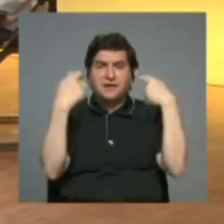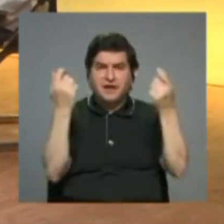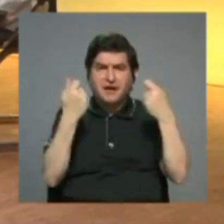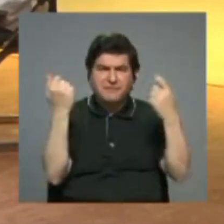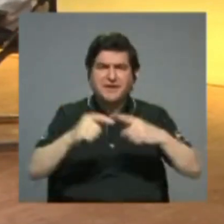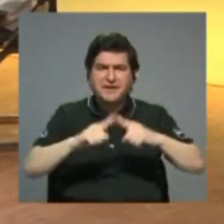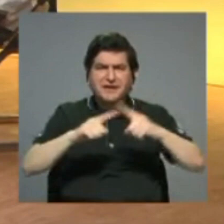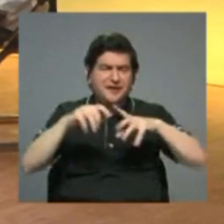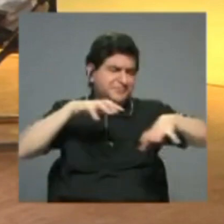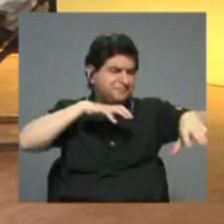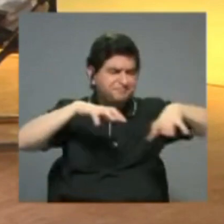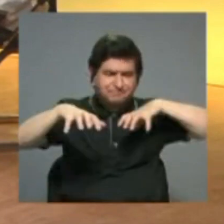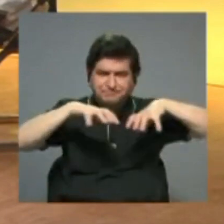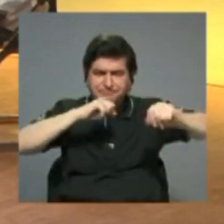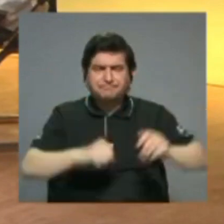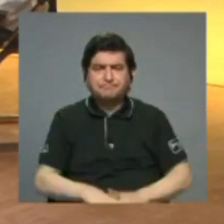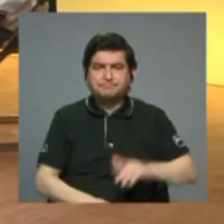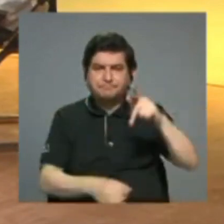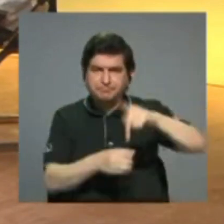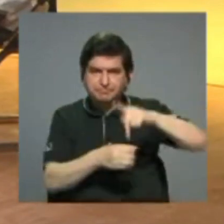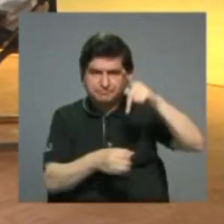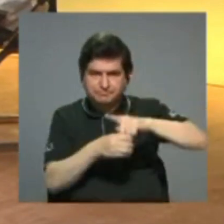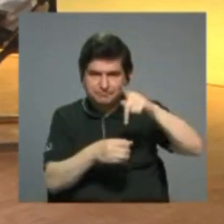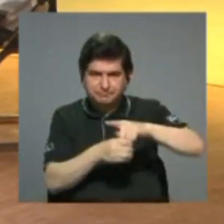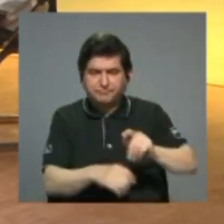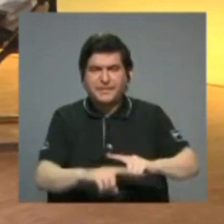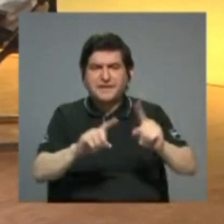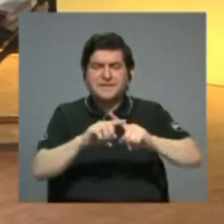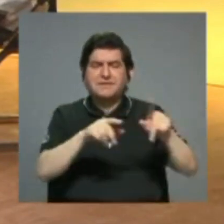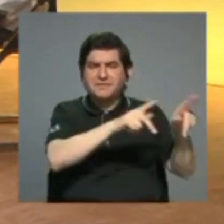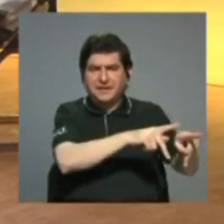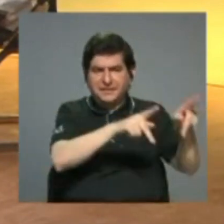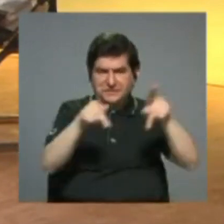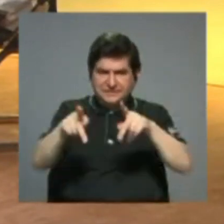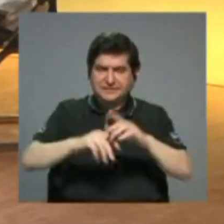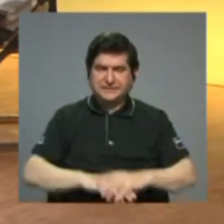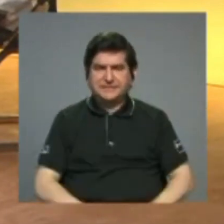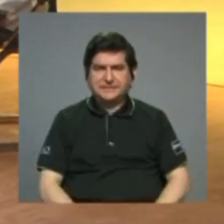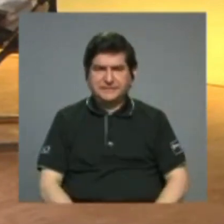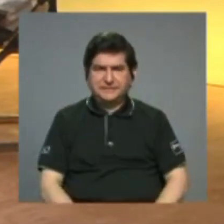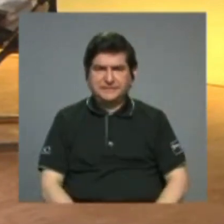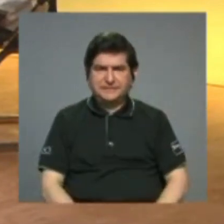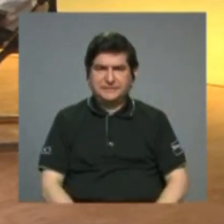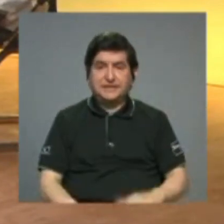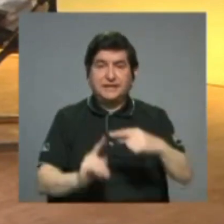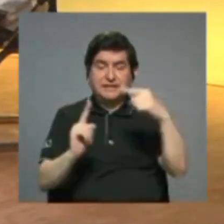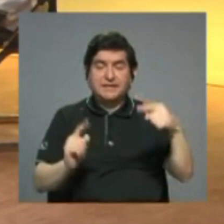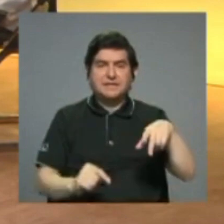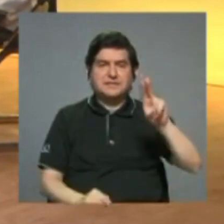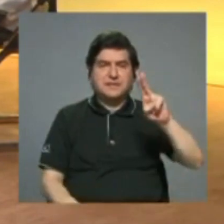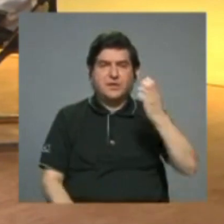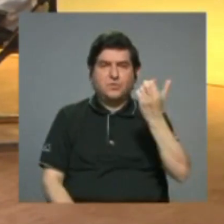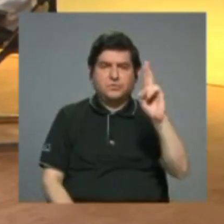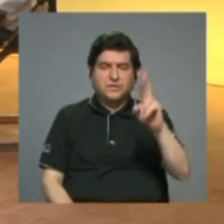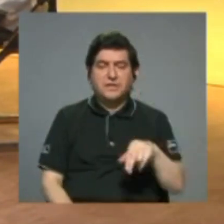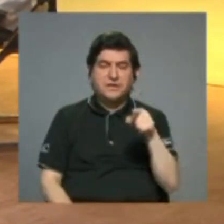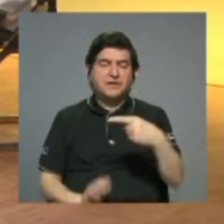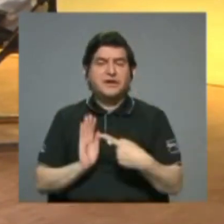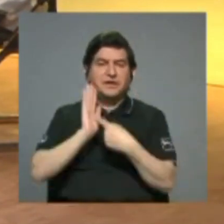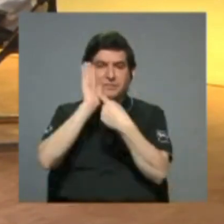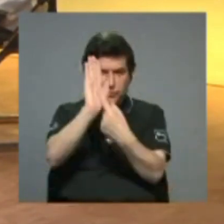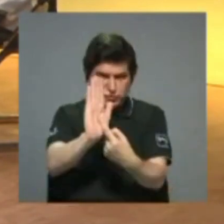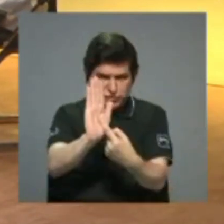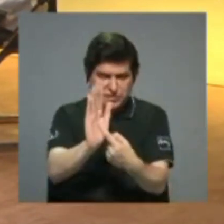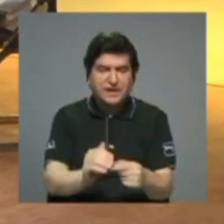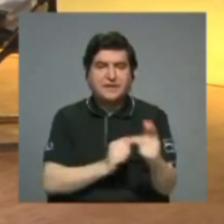una serie de eventos con la participación de muchos integrantes de parte de la UCR, y esto da a conocer más